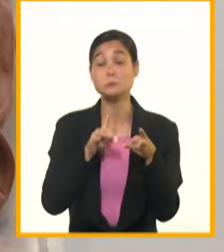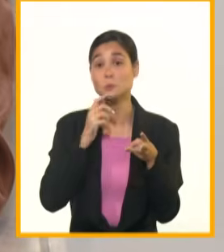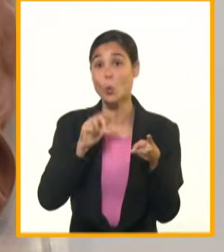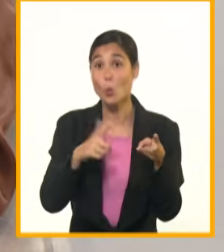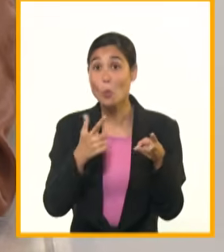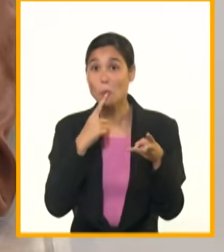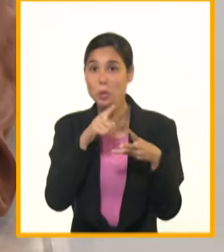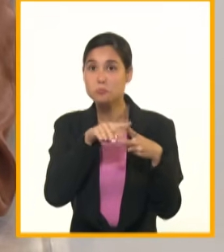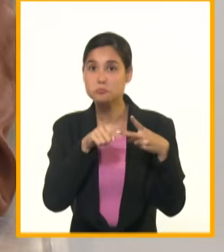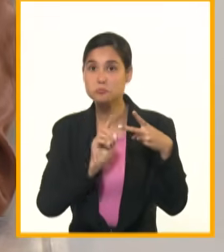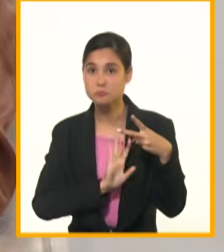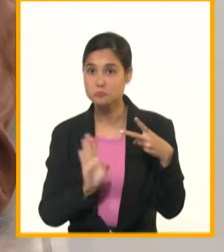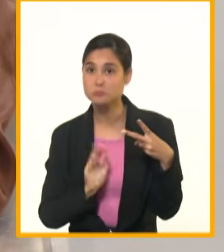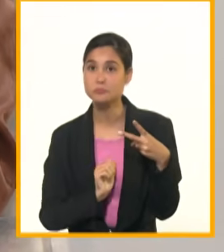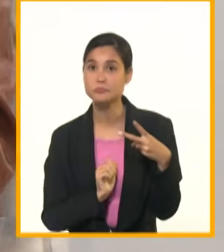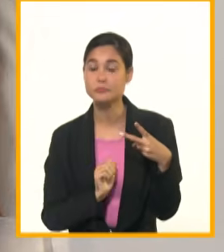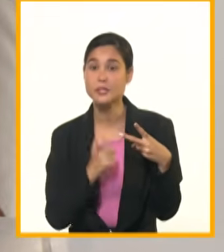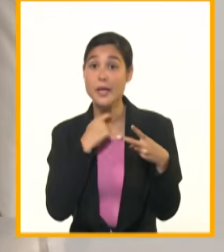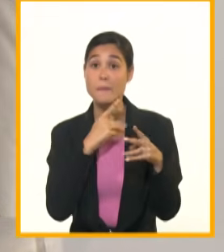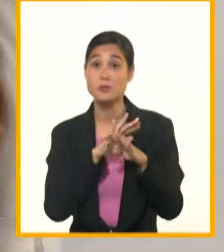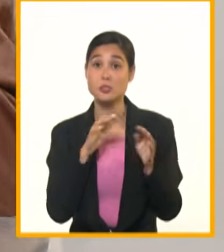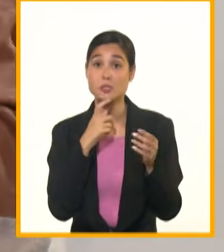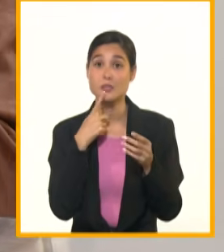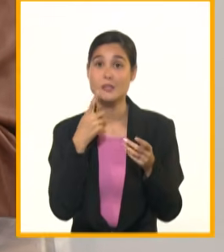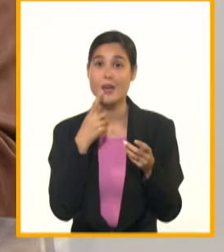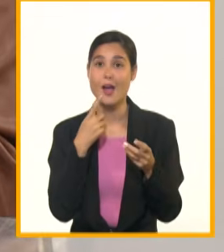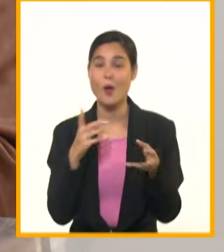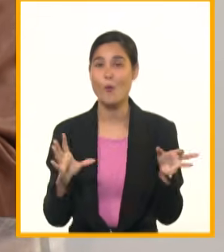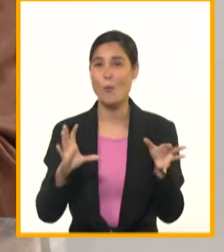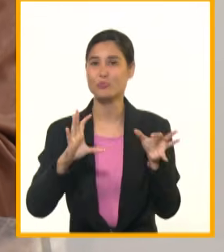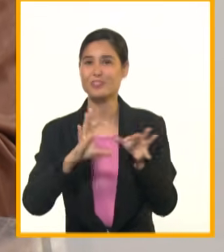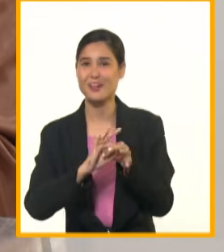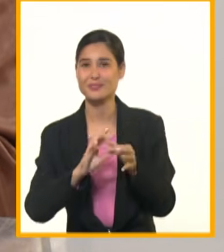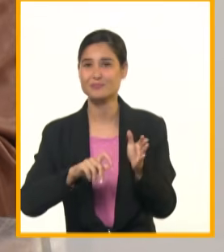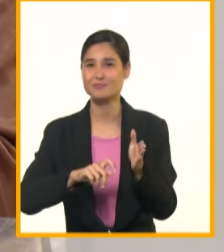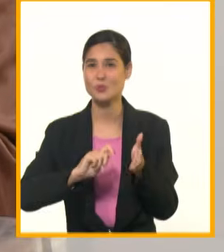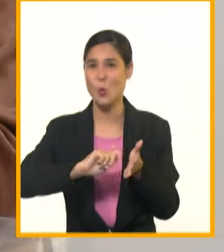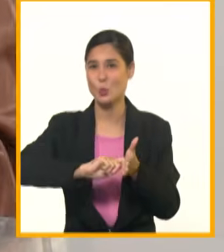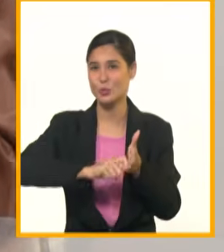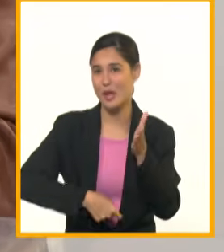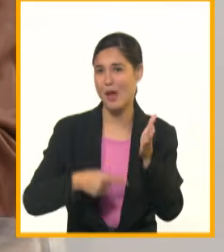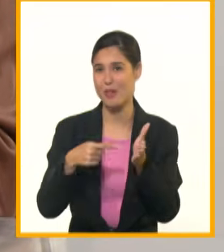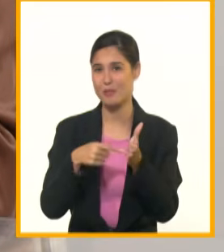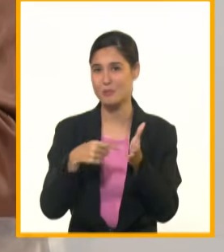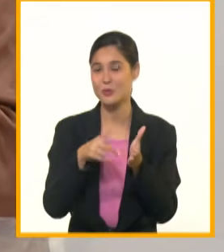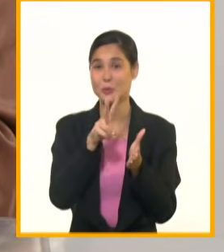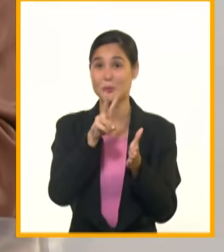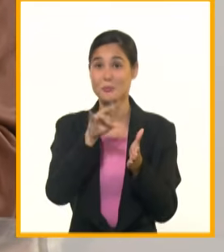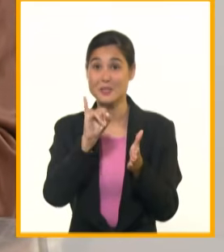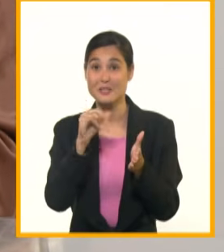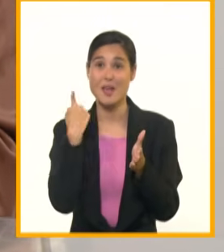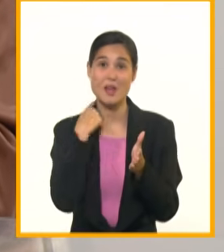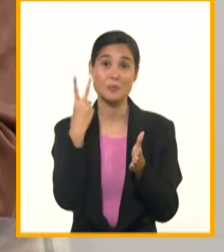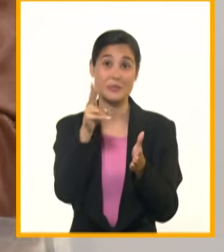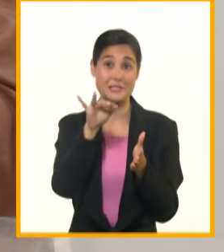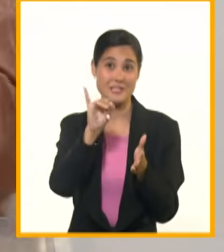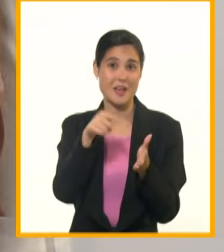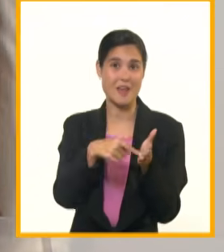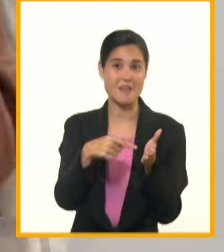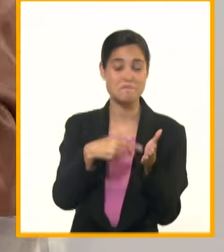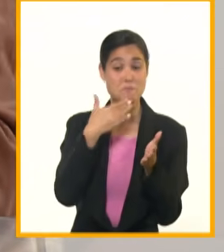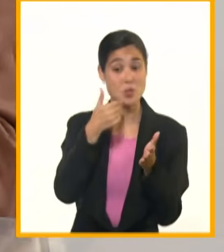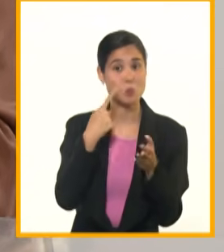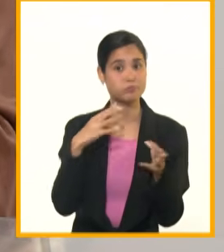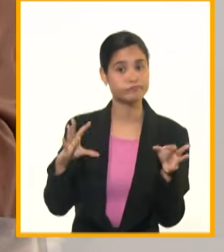contratación del 2026 y va a seguir siendo para la provincia una tremenda prioridad la agricultura, sin que